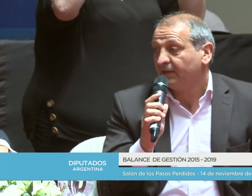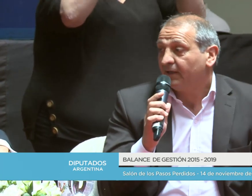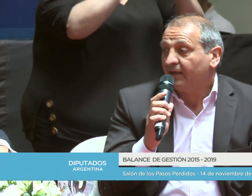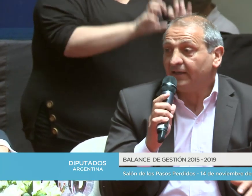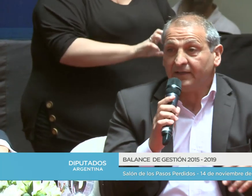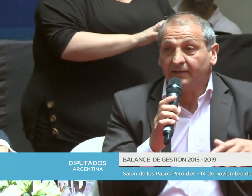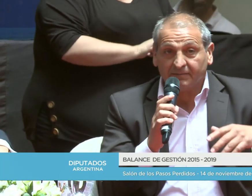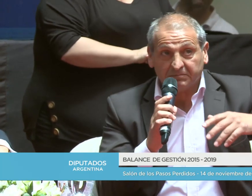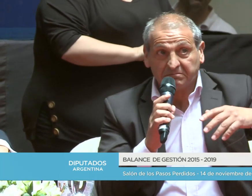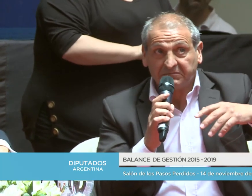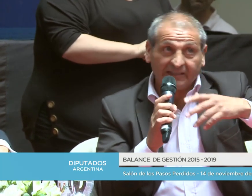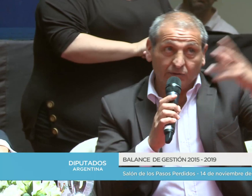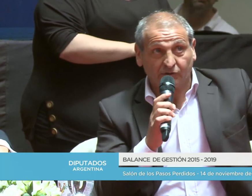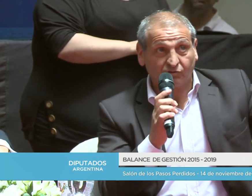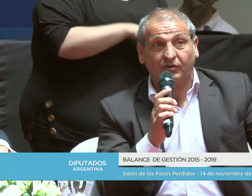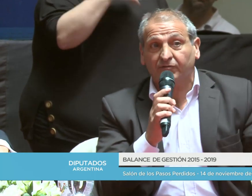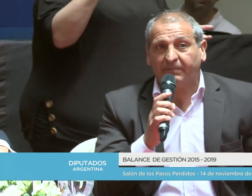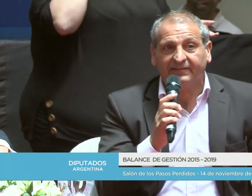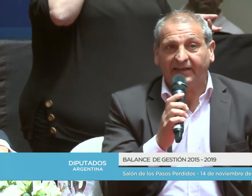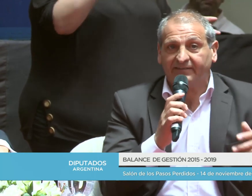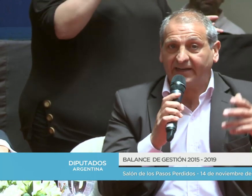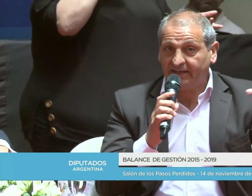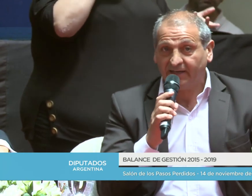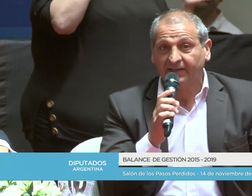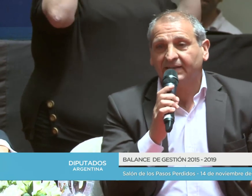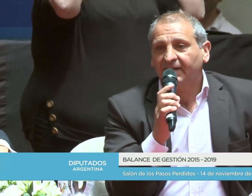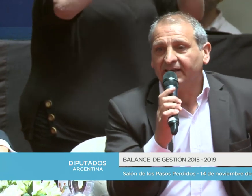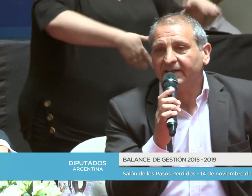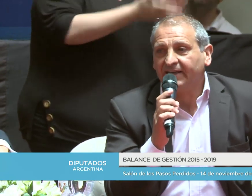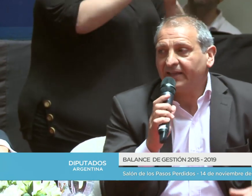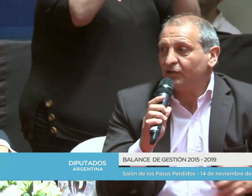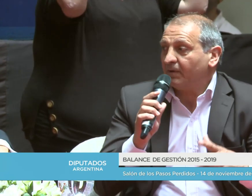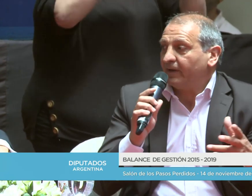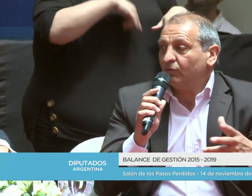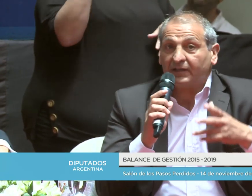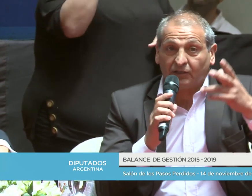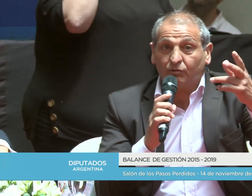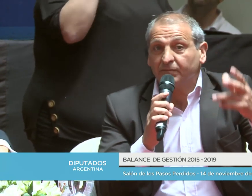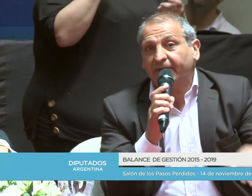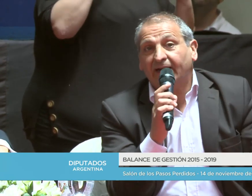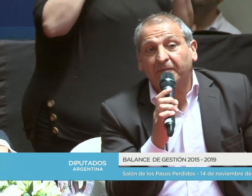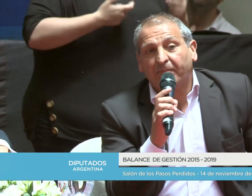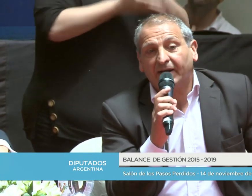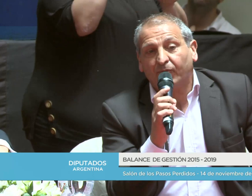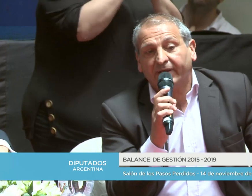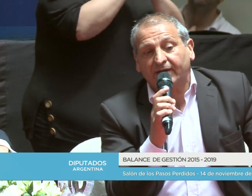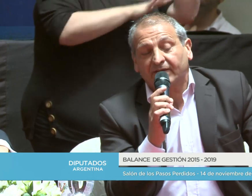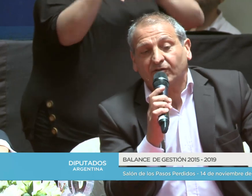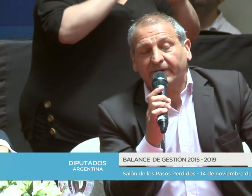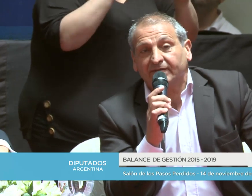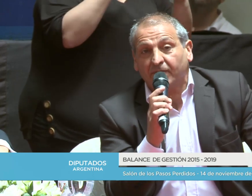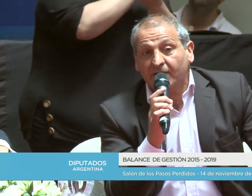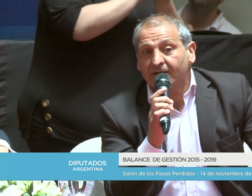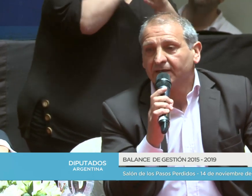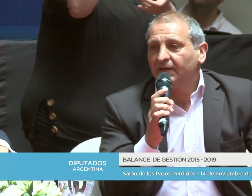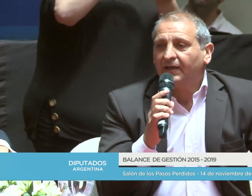derruyendo. Y ante nuestros ojos parecía que se caía y que nadie tomaba alguna actitud para poder